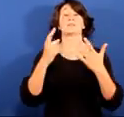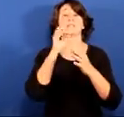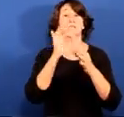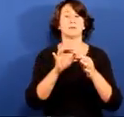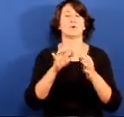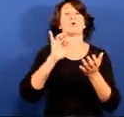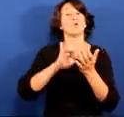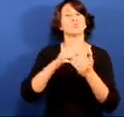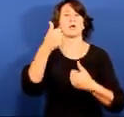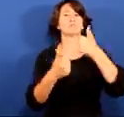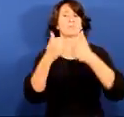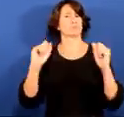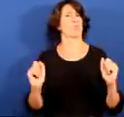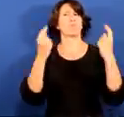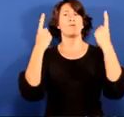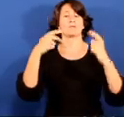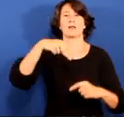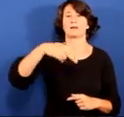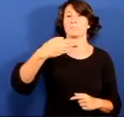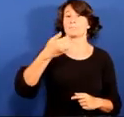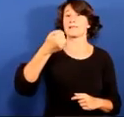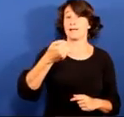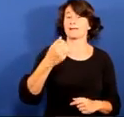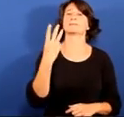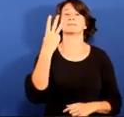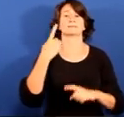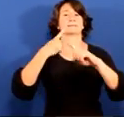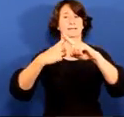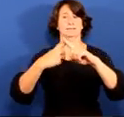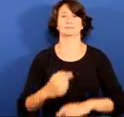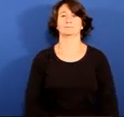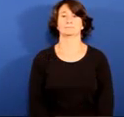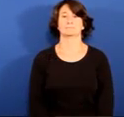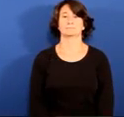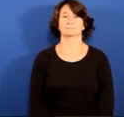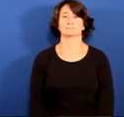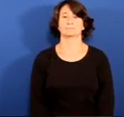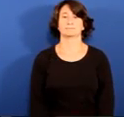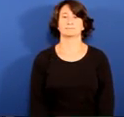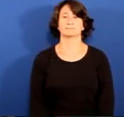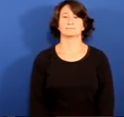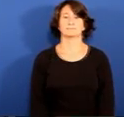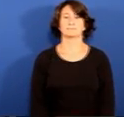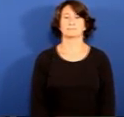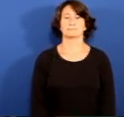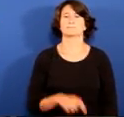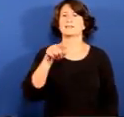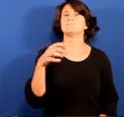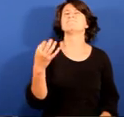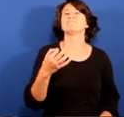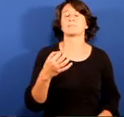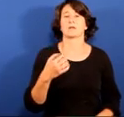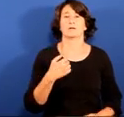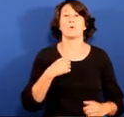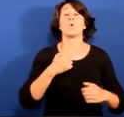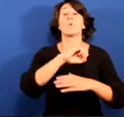Diputación Foral de Vizcaya, el Ayuntamiento de Bilbao, la National Basketball Association y el BBVA, con el objetivo